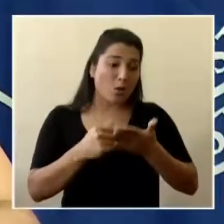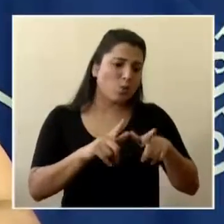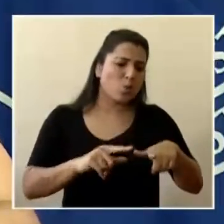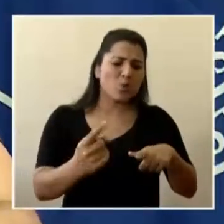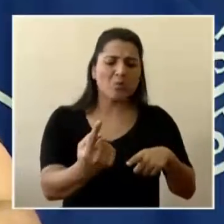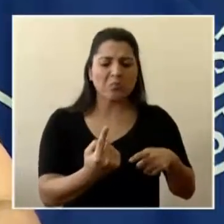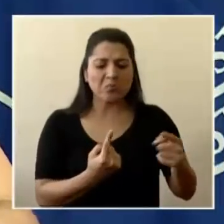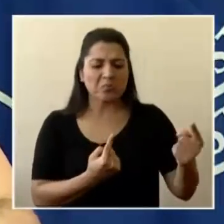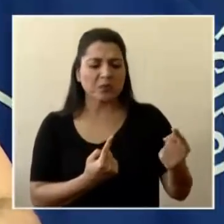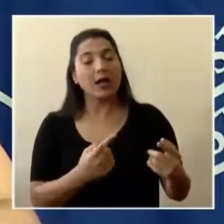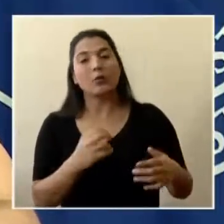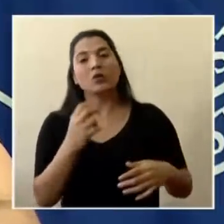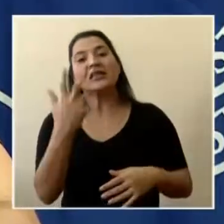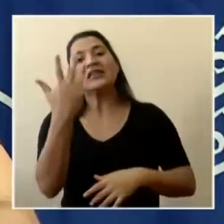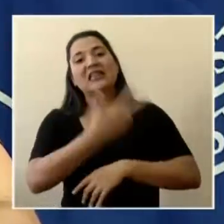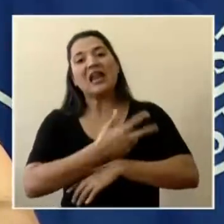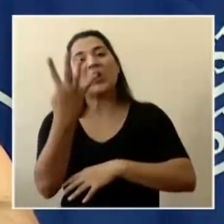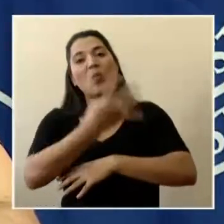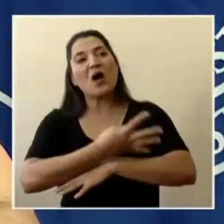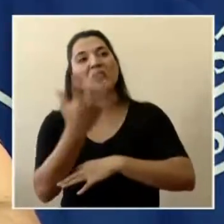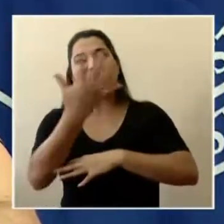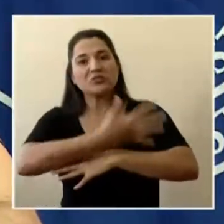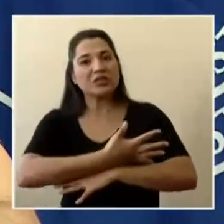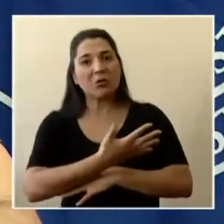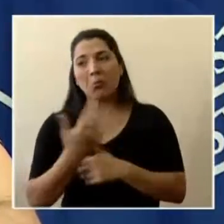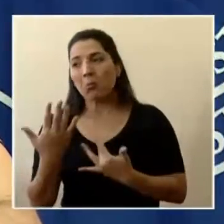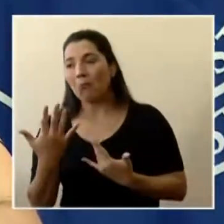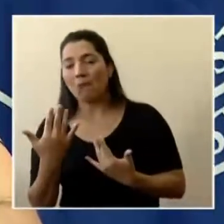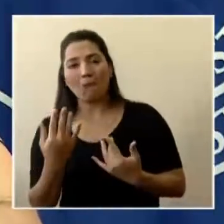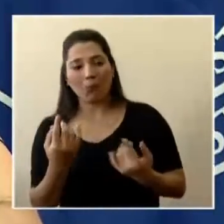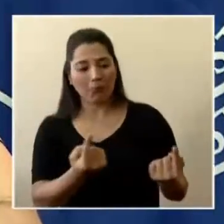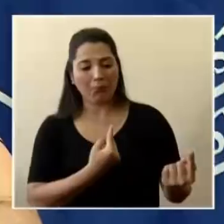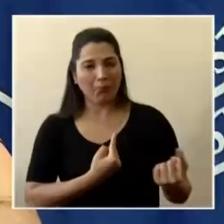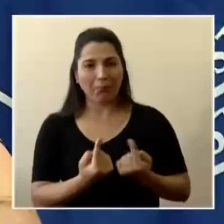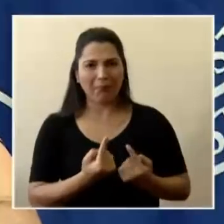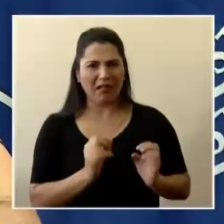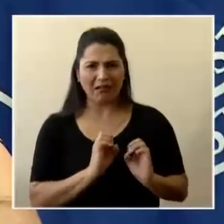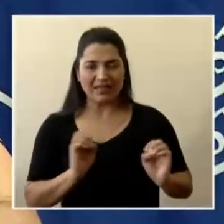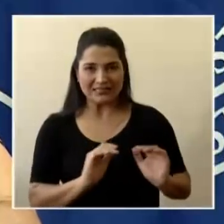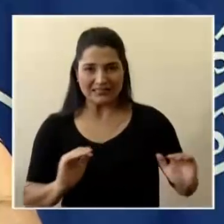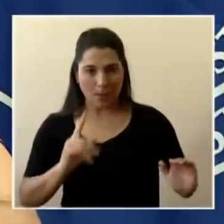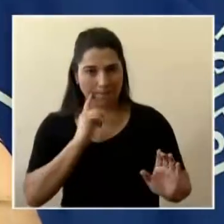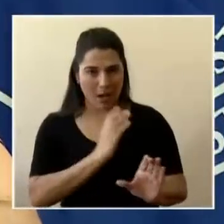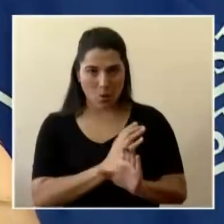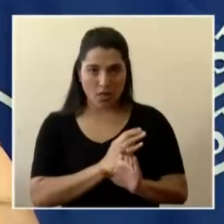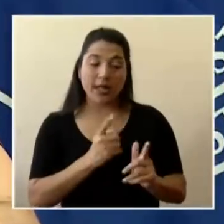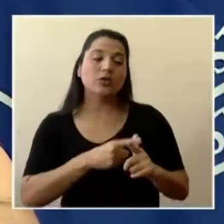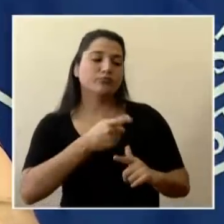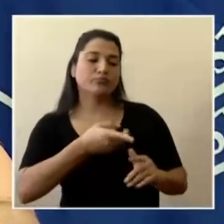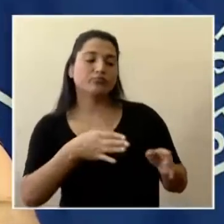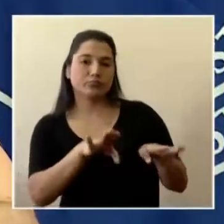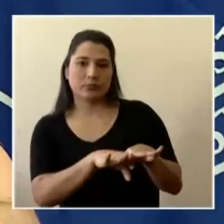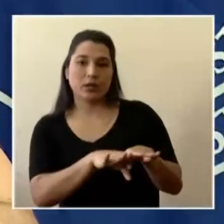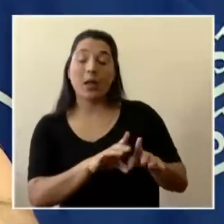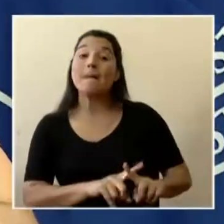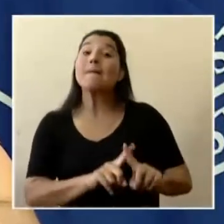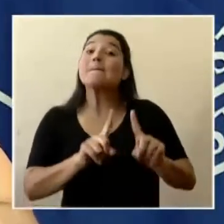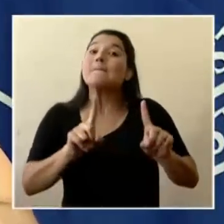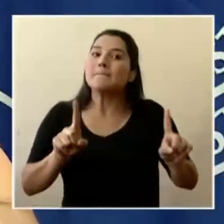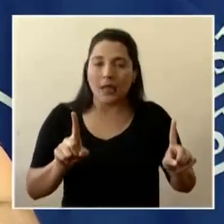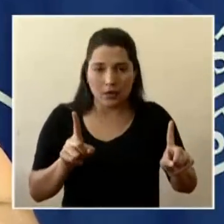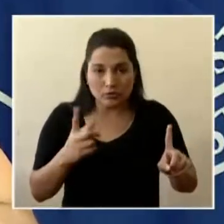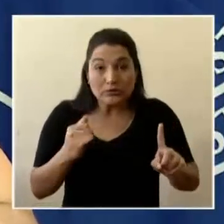4, 5 días seguidos no hay demanda de cuidado, y en ese sentido la indicación es que se cierran, pero con la posibilidad de